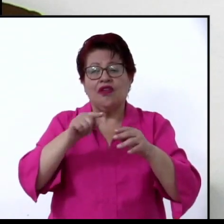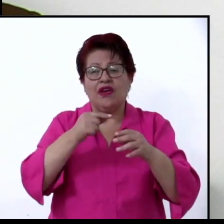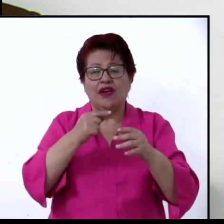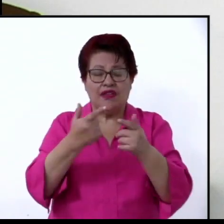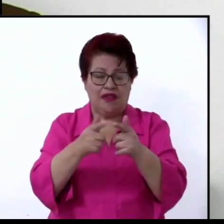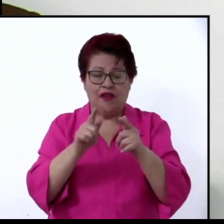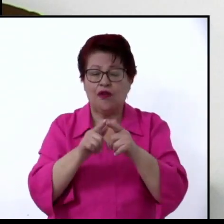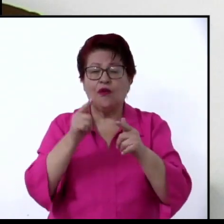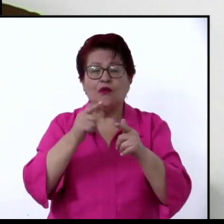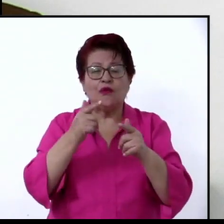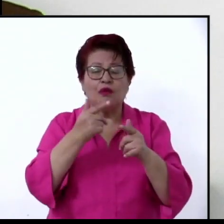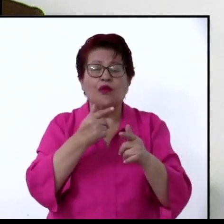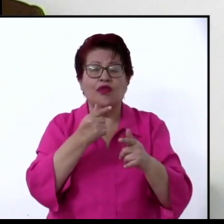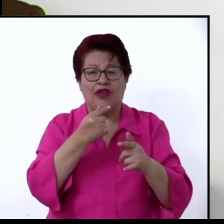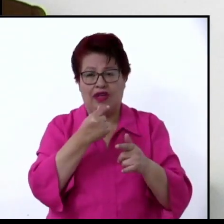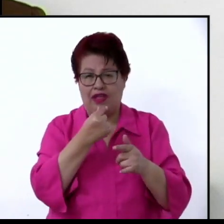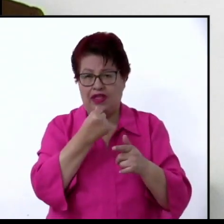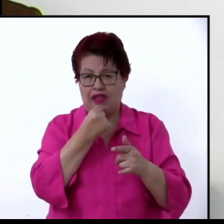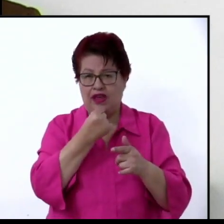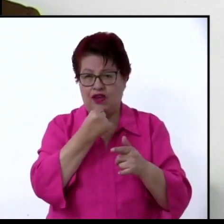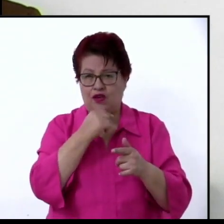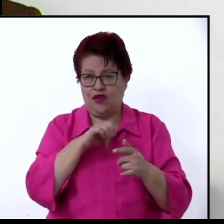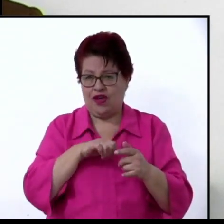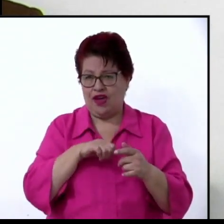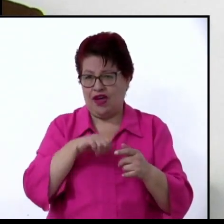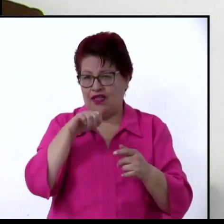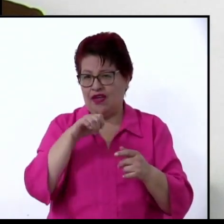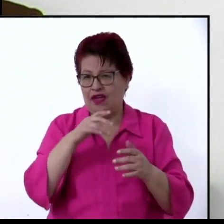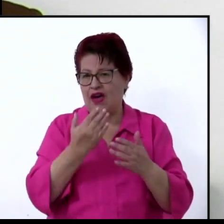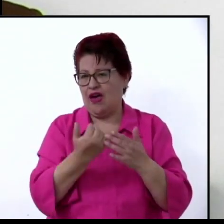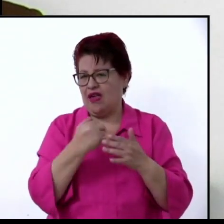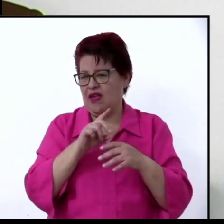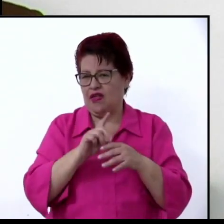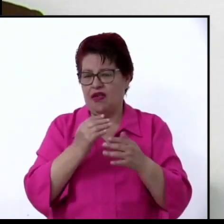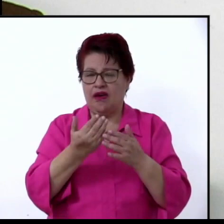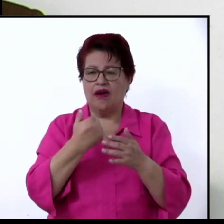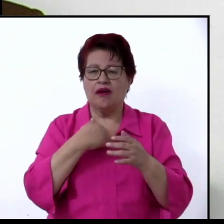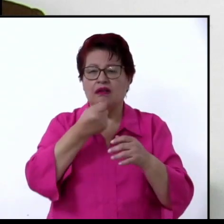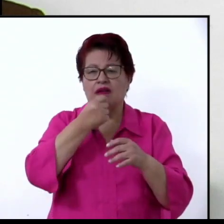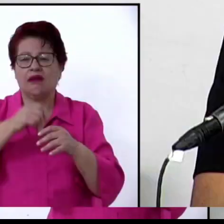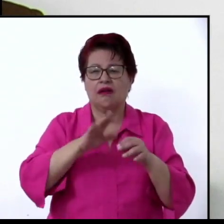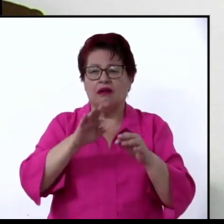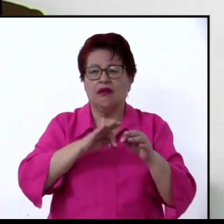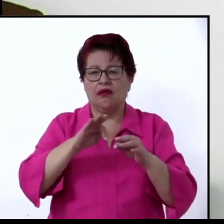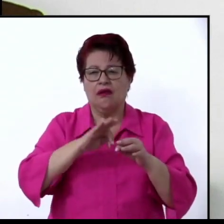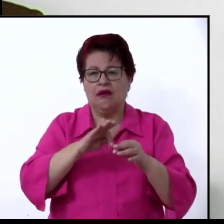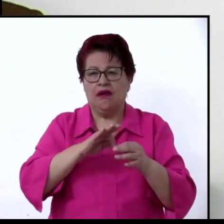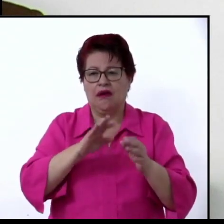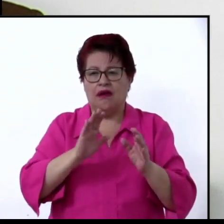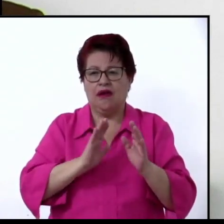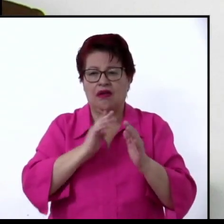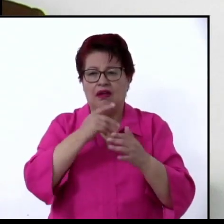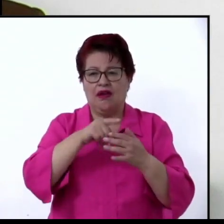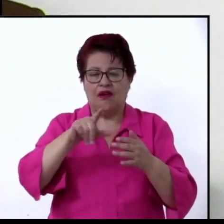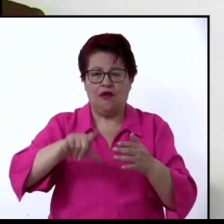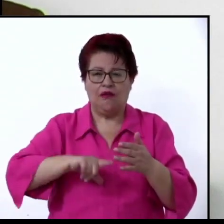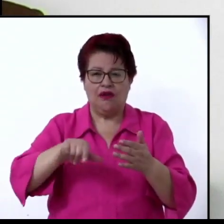este rango de edad. Hace apenas unos días, la Secretaría del Trabajo y Previsión Social de